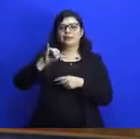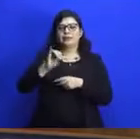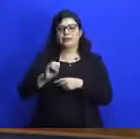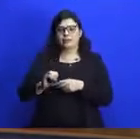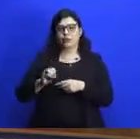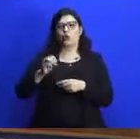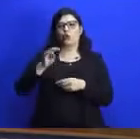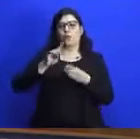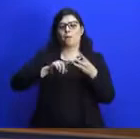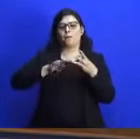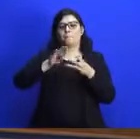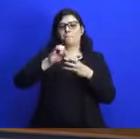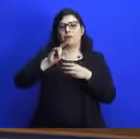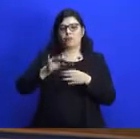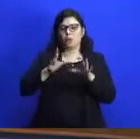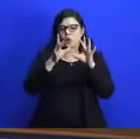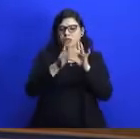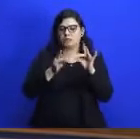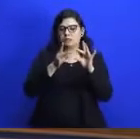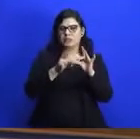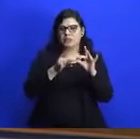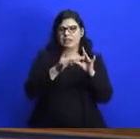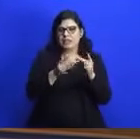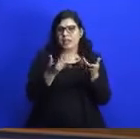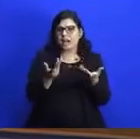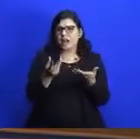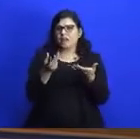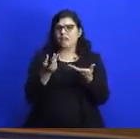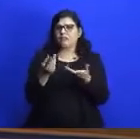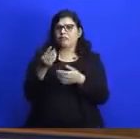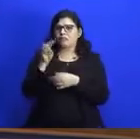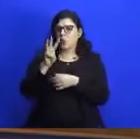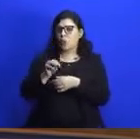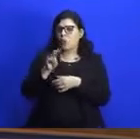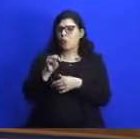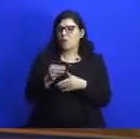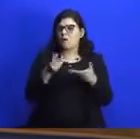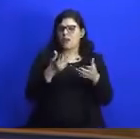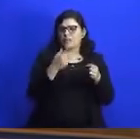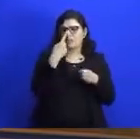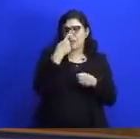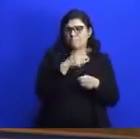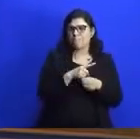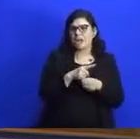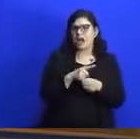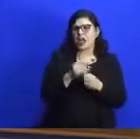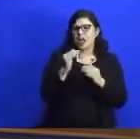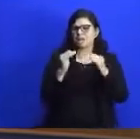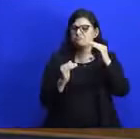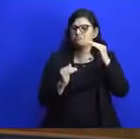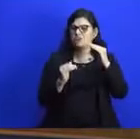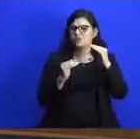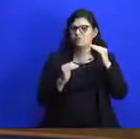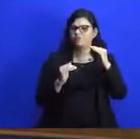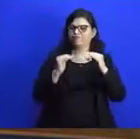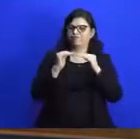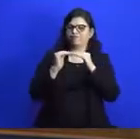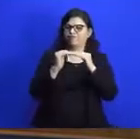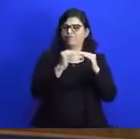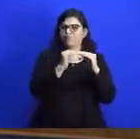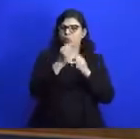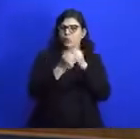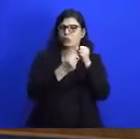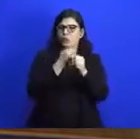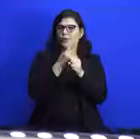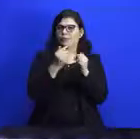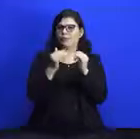otras acciones que realiza la compañía para poder atender desigualdades sociales y generar oportunidades diversas de acceso. Muchas gracias.